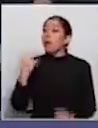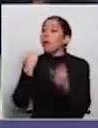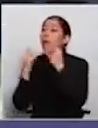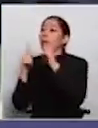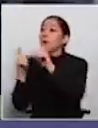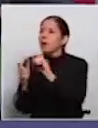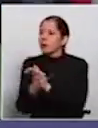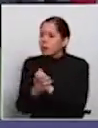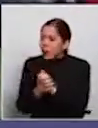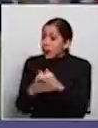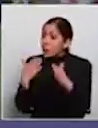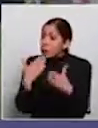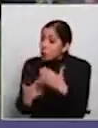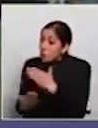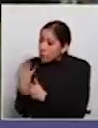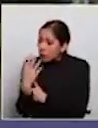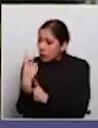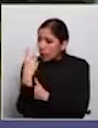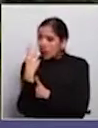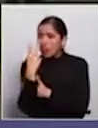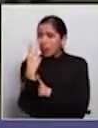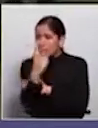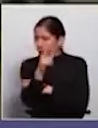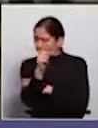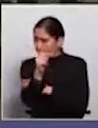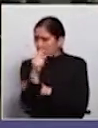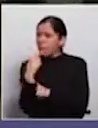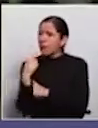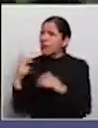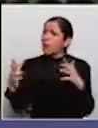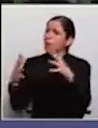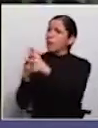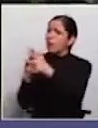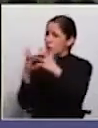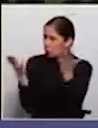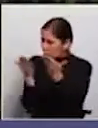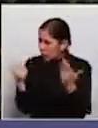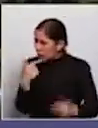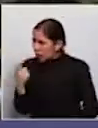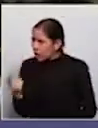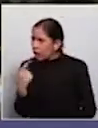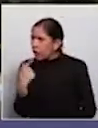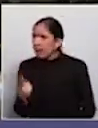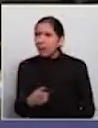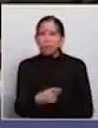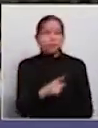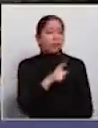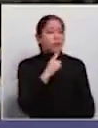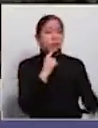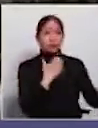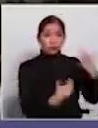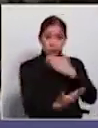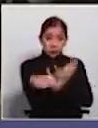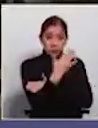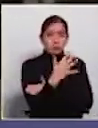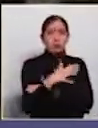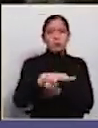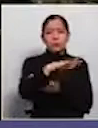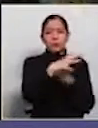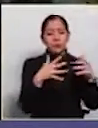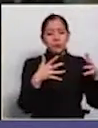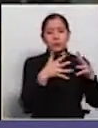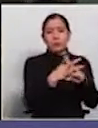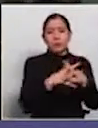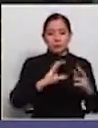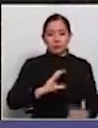buenos días, estamos en vivo al oriente. ¿En qué sector exactamente es el bloqueo? Tengo entendido en Chimoré. Buenos días, en Chimoré está instalado el bloqueo